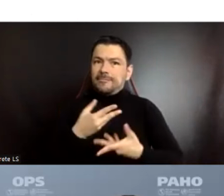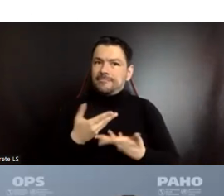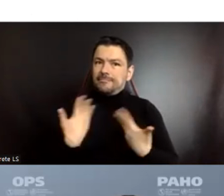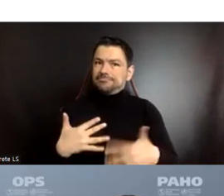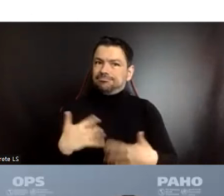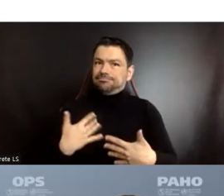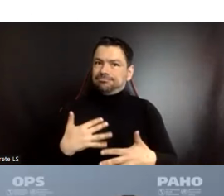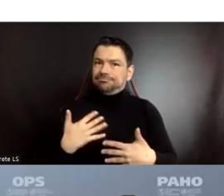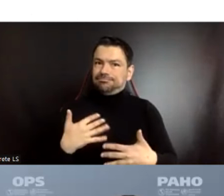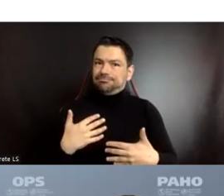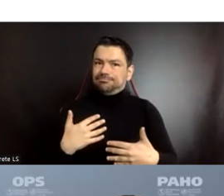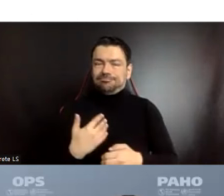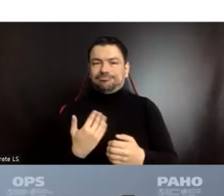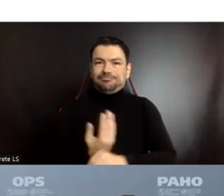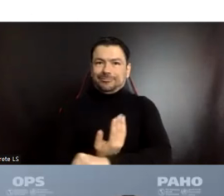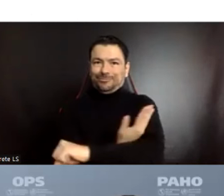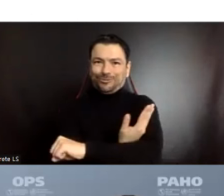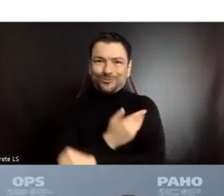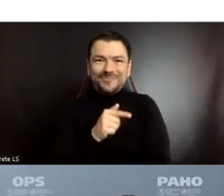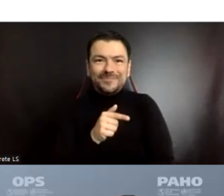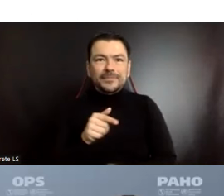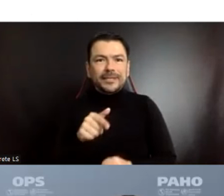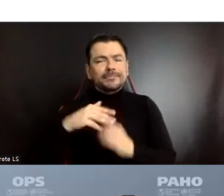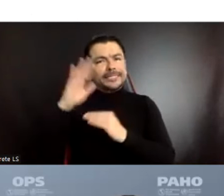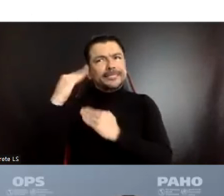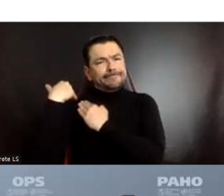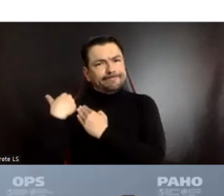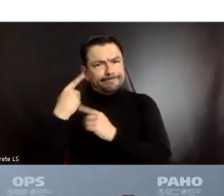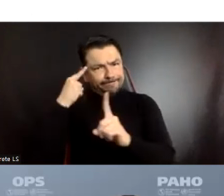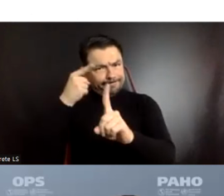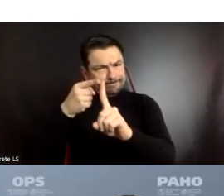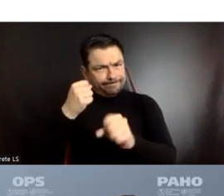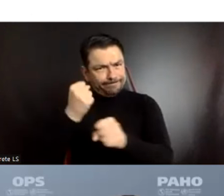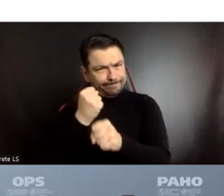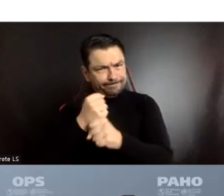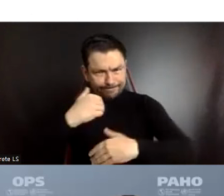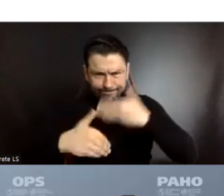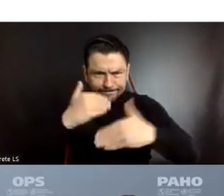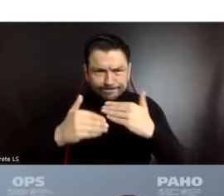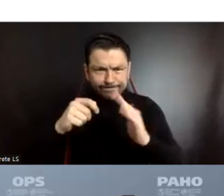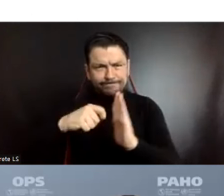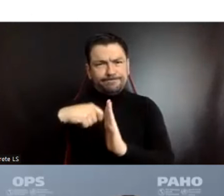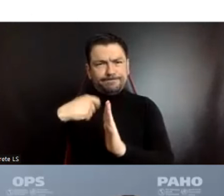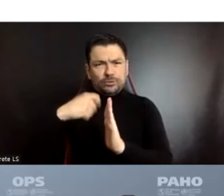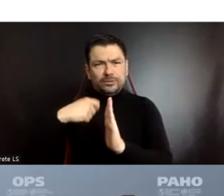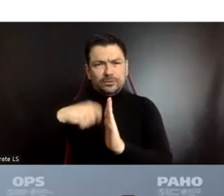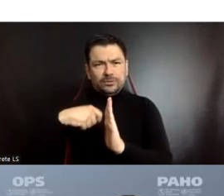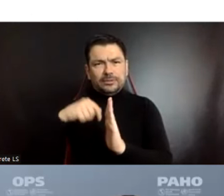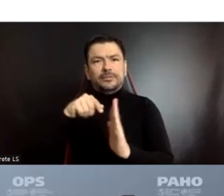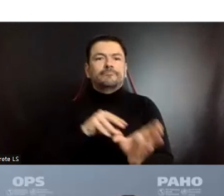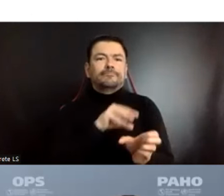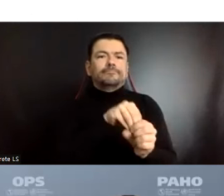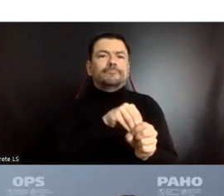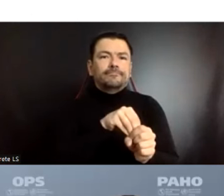tienen la responsabilidad directa y en esencia los beneficiarios de este proyecto, deben ser parte de él, deben